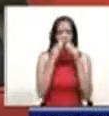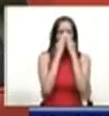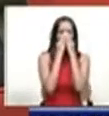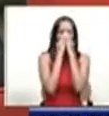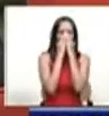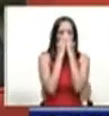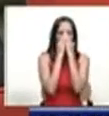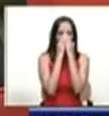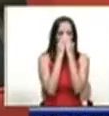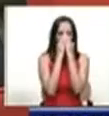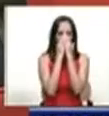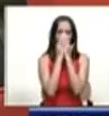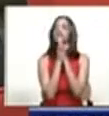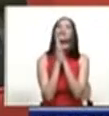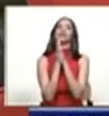salir